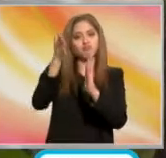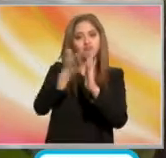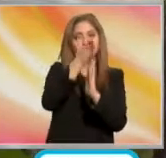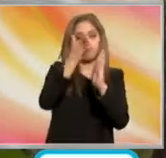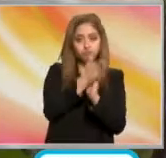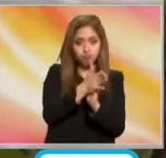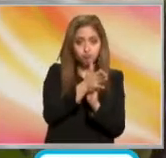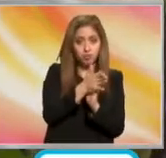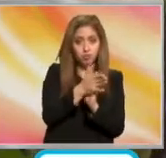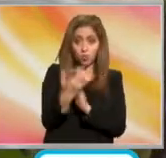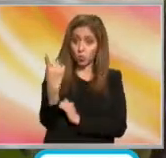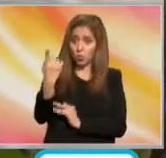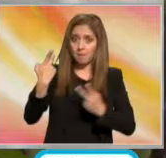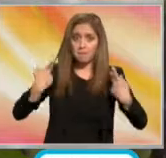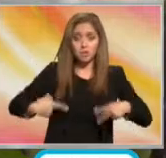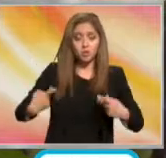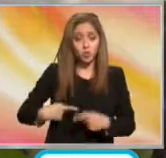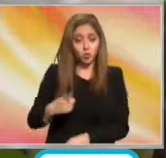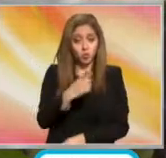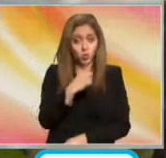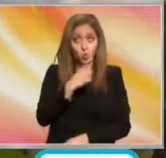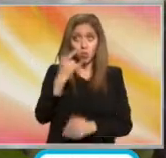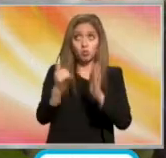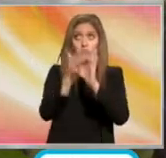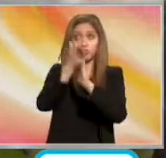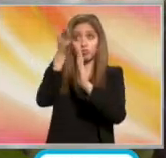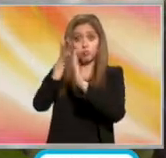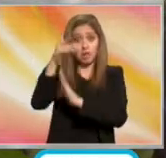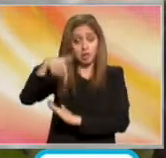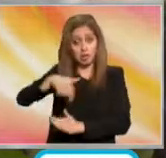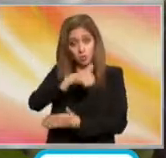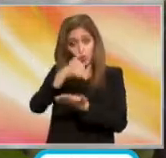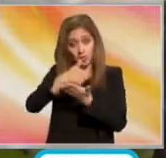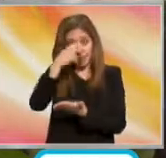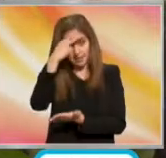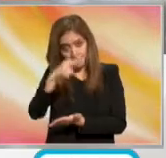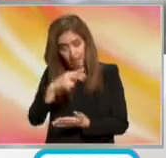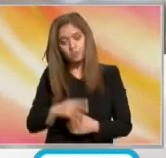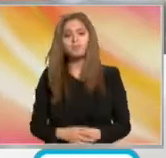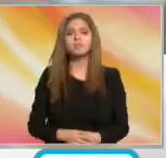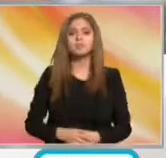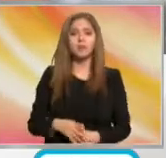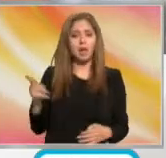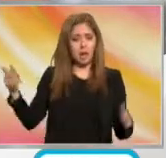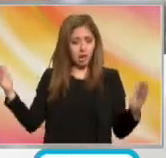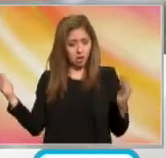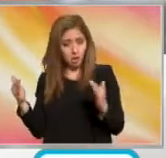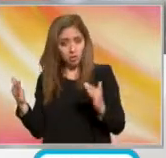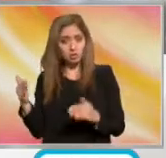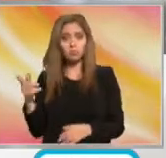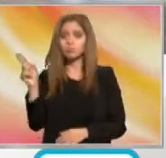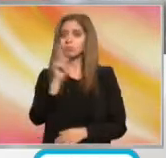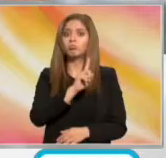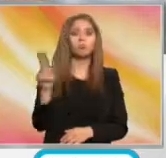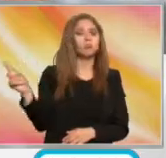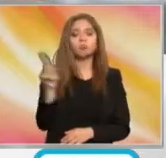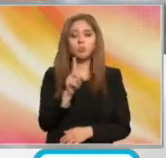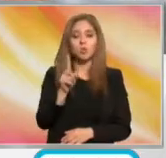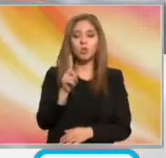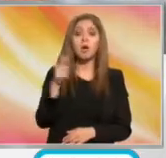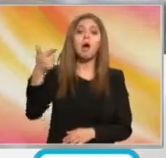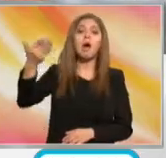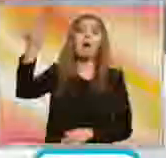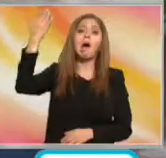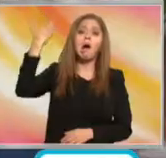incluso la edifica una sola persona Wow. en la Ciudad de México. Es pequeña. No, porque, Ah. porque esa capilla ya no existe Ya. como Ajá.